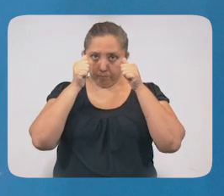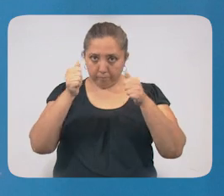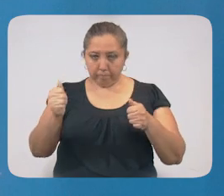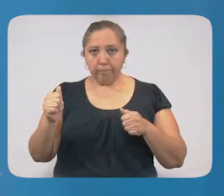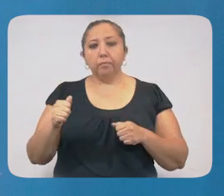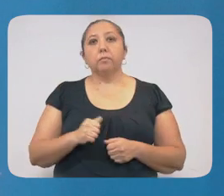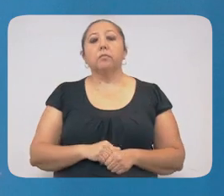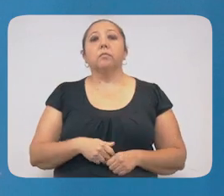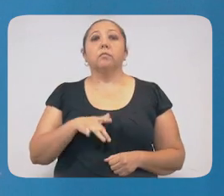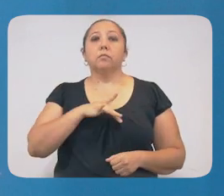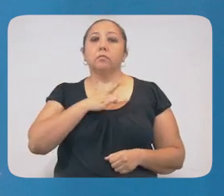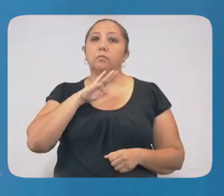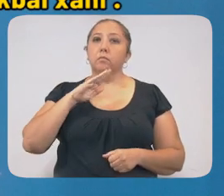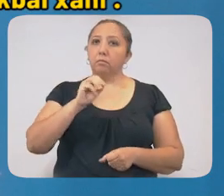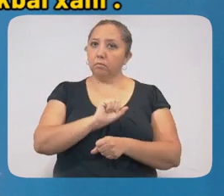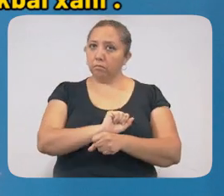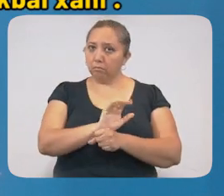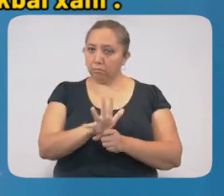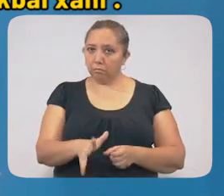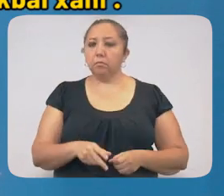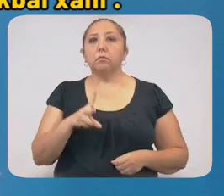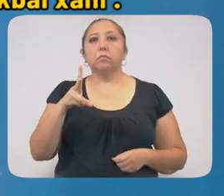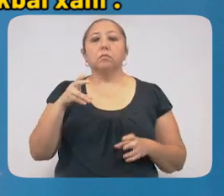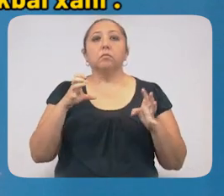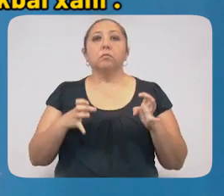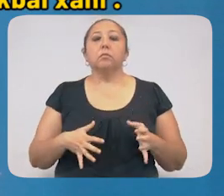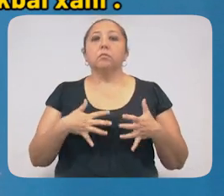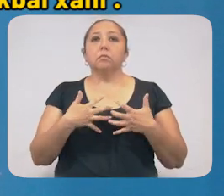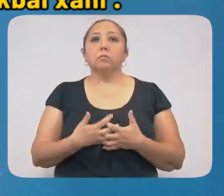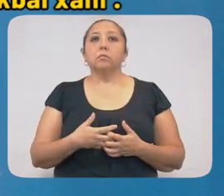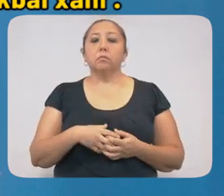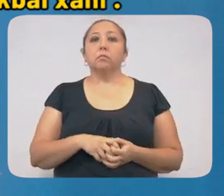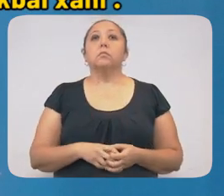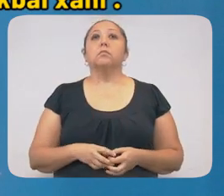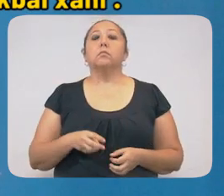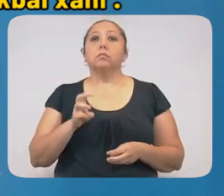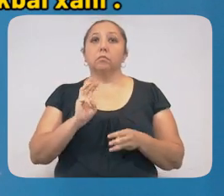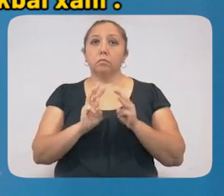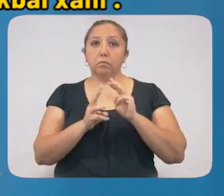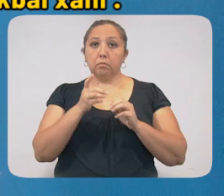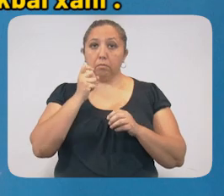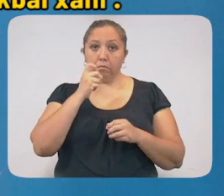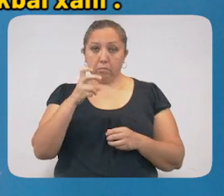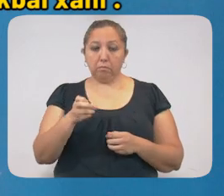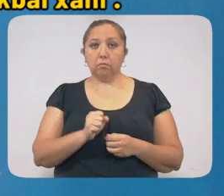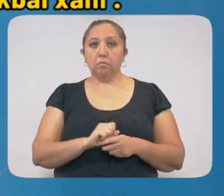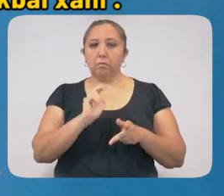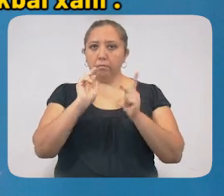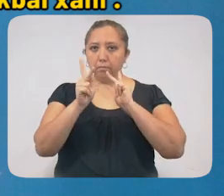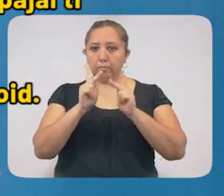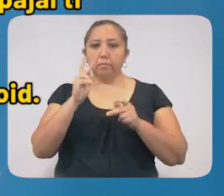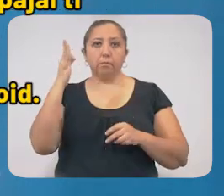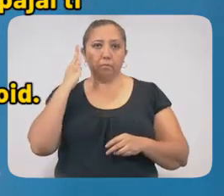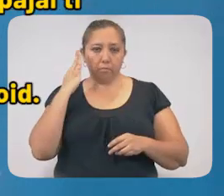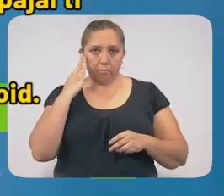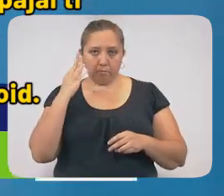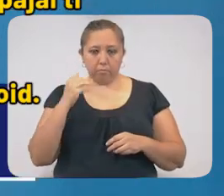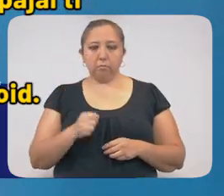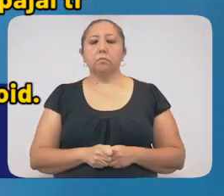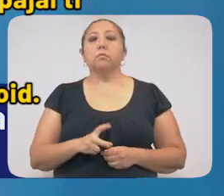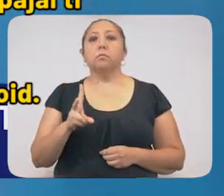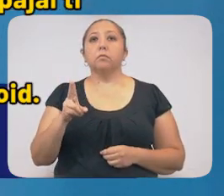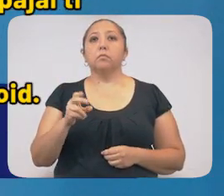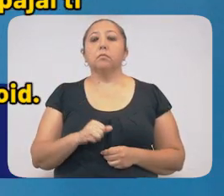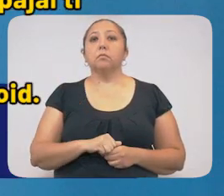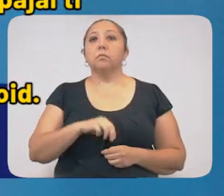ante los síntomas de coronavirus. También está en funcionamiento el chat de la salud, vía la red social de Facebook. La